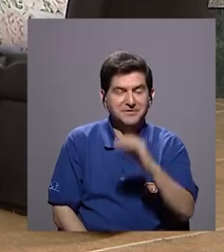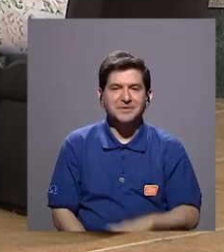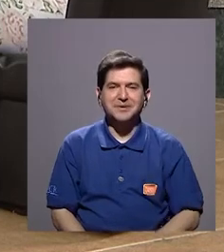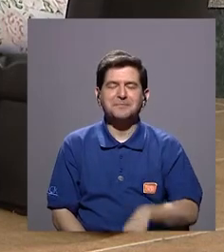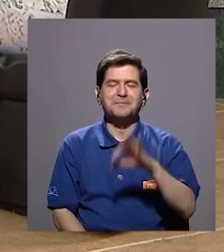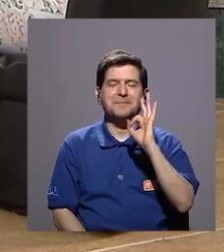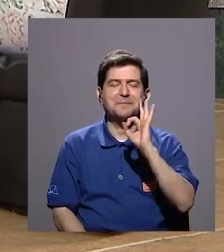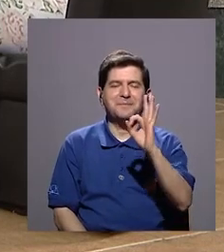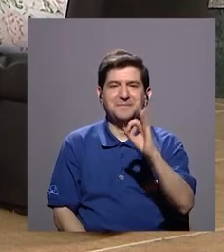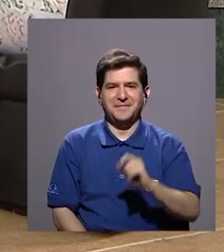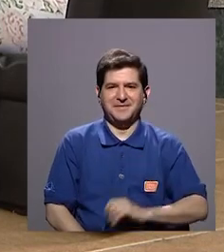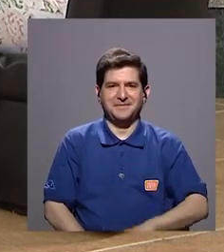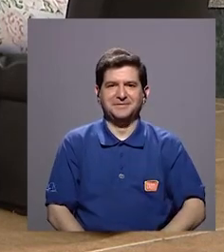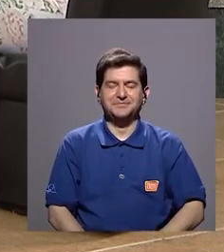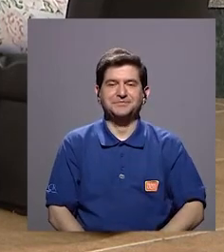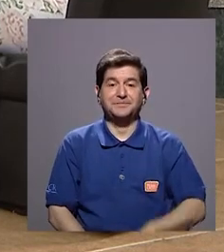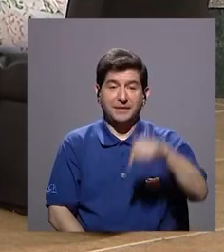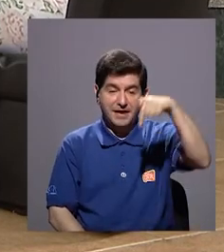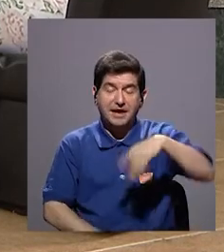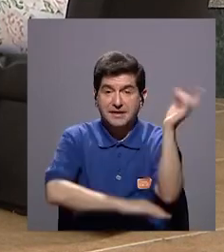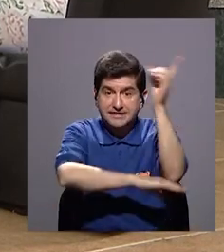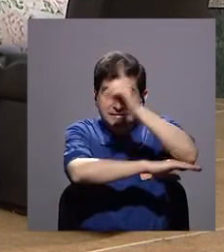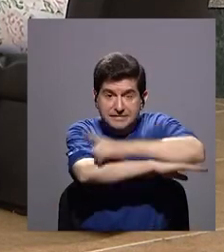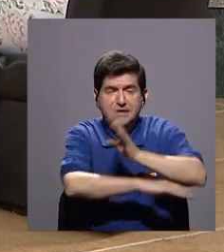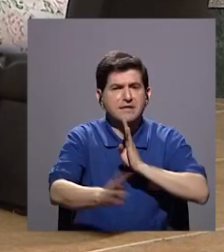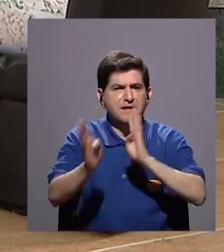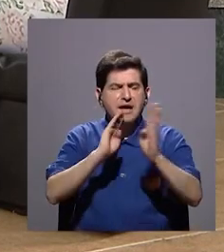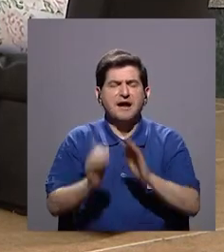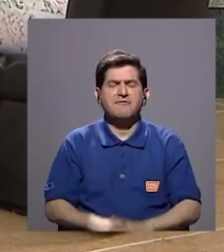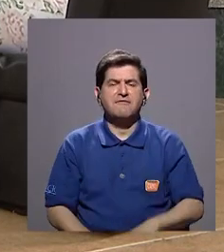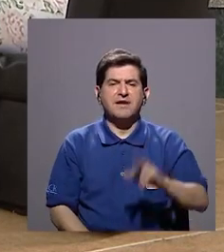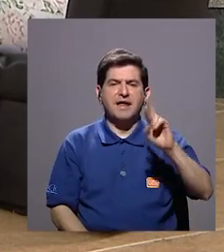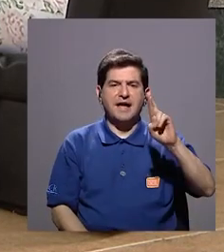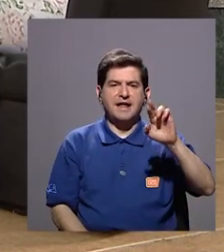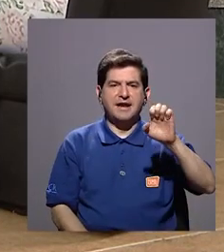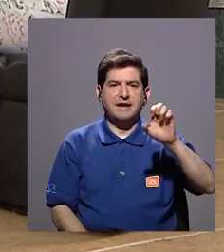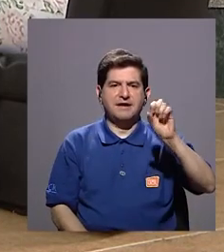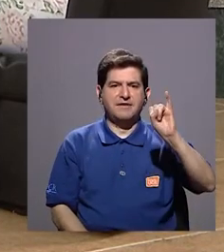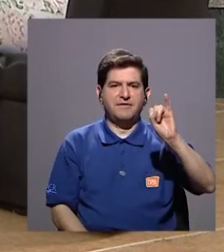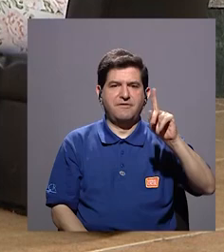Saúl? Muy bien, Fabiola. Y para hoy, pues, vamos a hablar del Reiki.